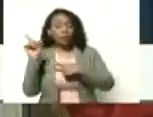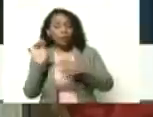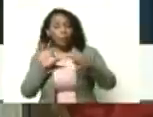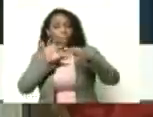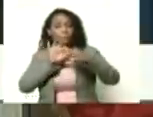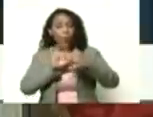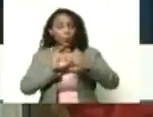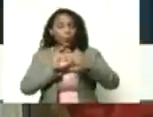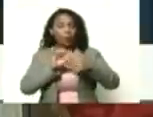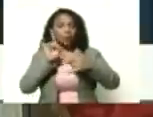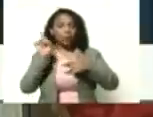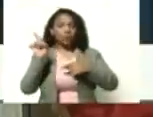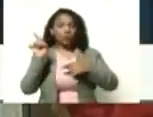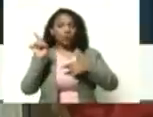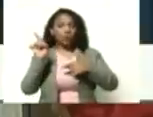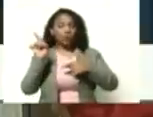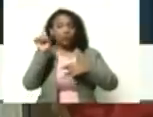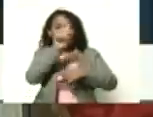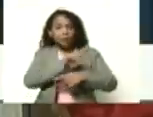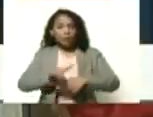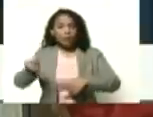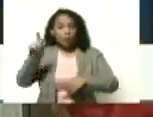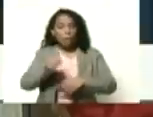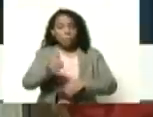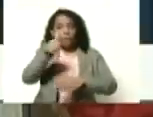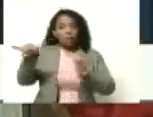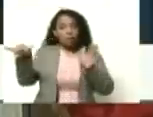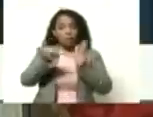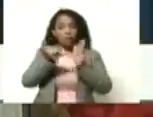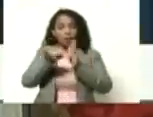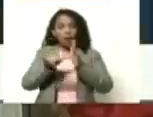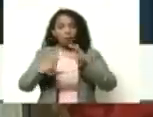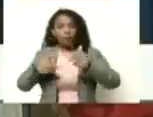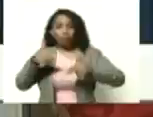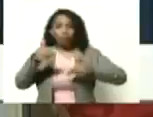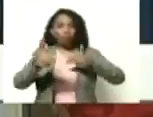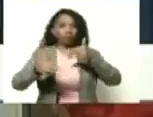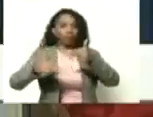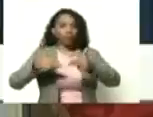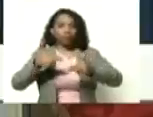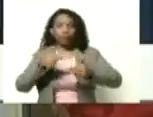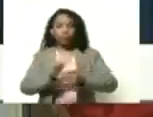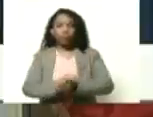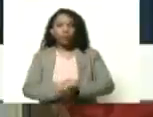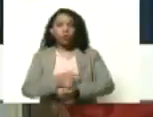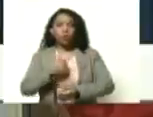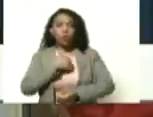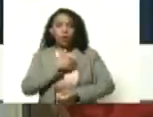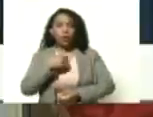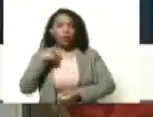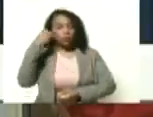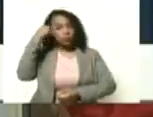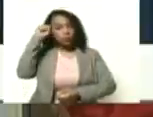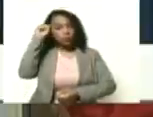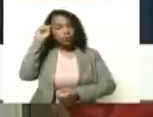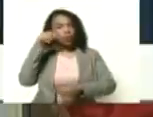de de su círculo más cercano en el crimen quiero recordar que en los primeros